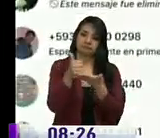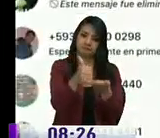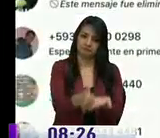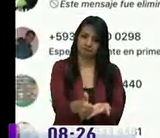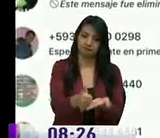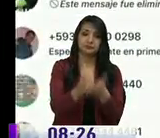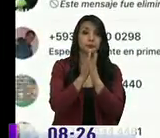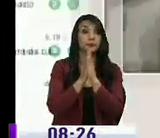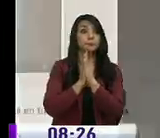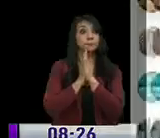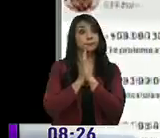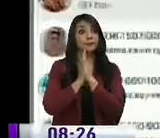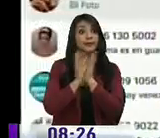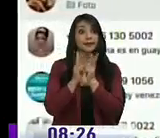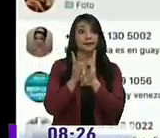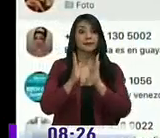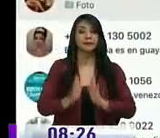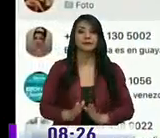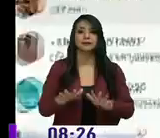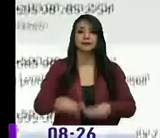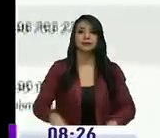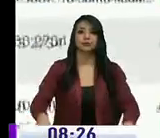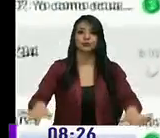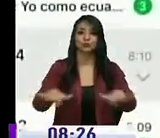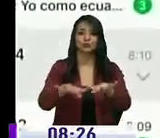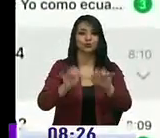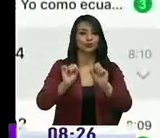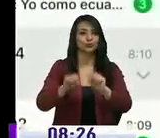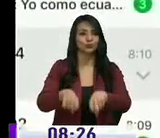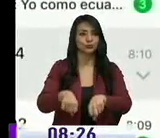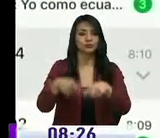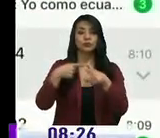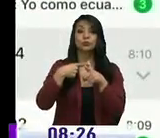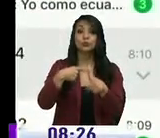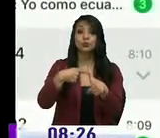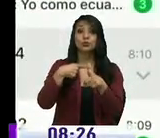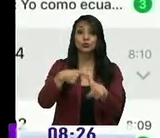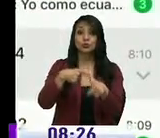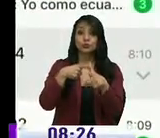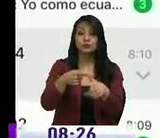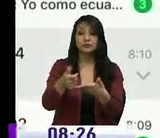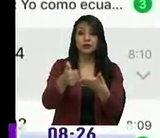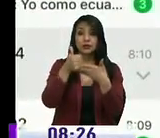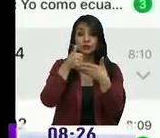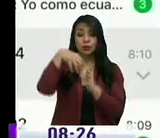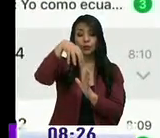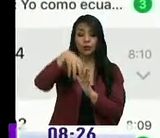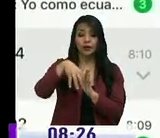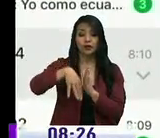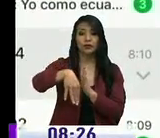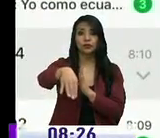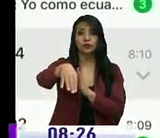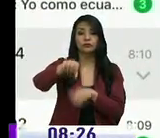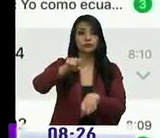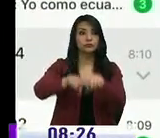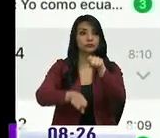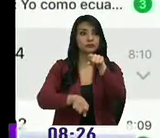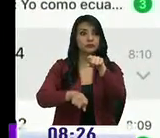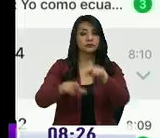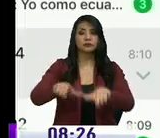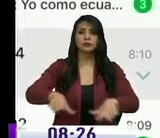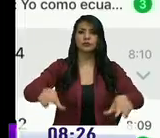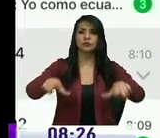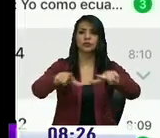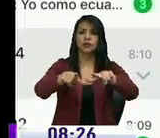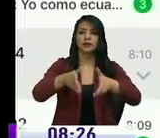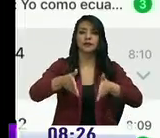necesaria están pidiendo los vecinos de ese sector. Urgencia, nos ayuden con este hueco en la calle dañada. Esto es en